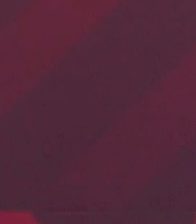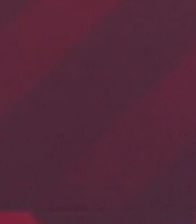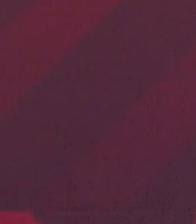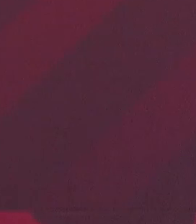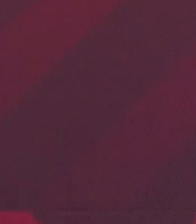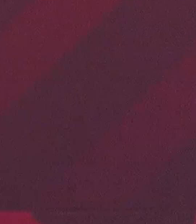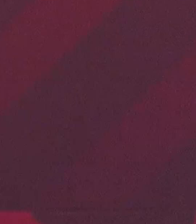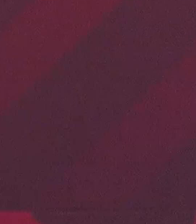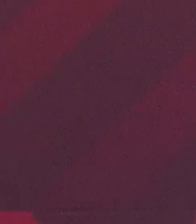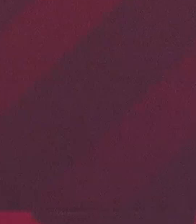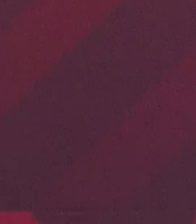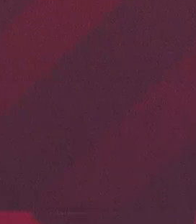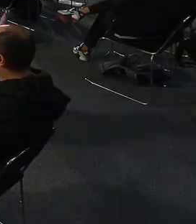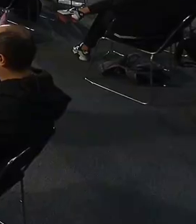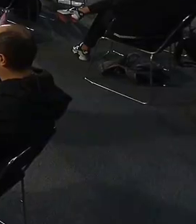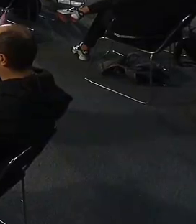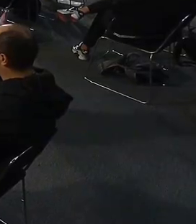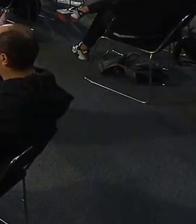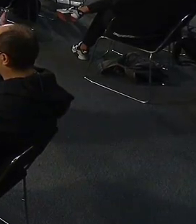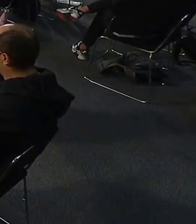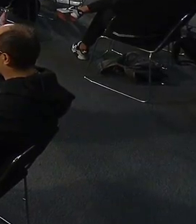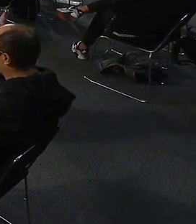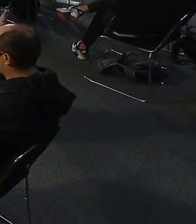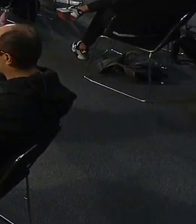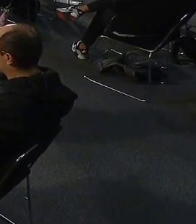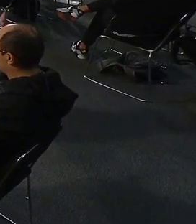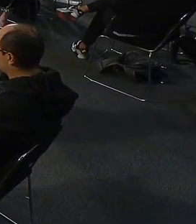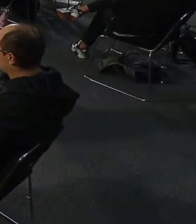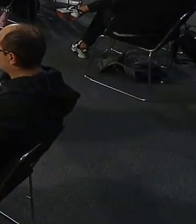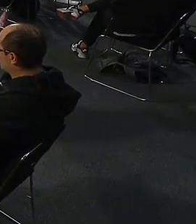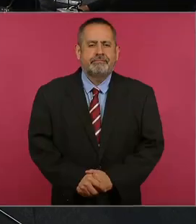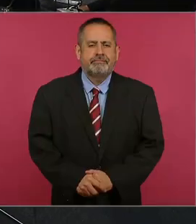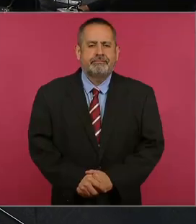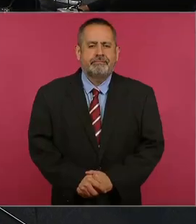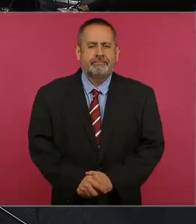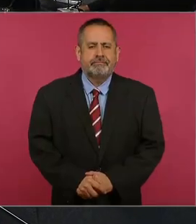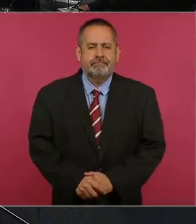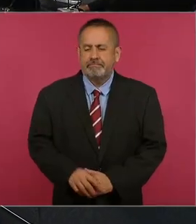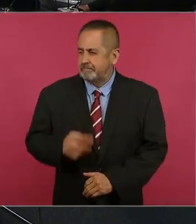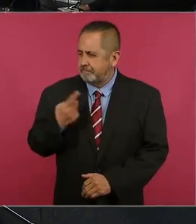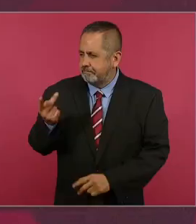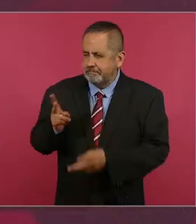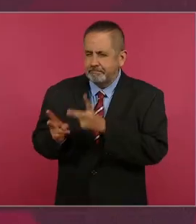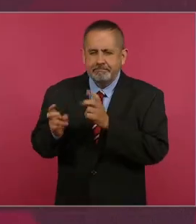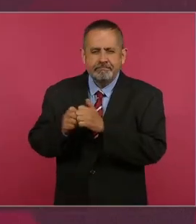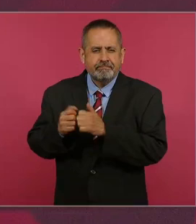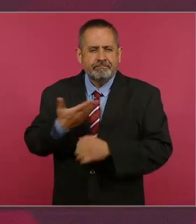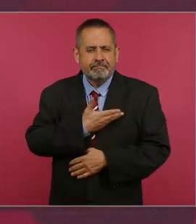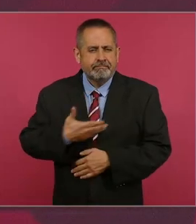Y estábamos platicando con el presidente Biden y veo que volteé a ver